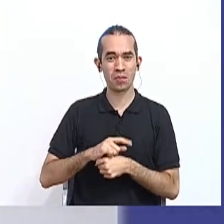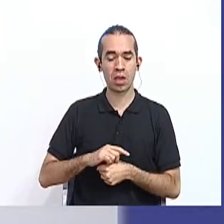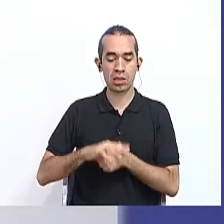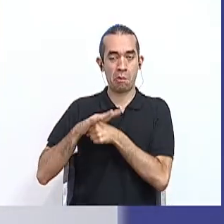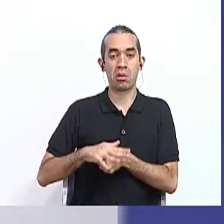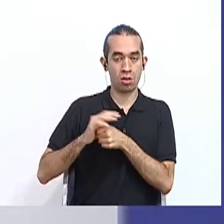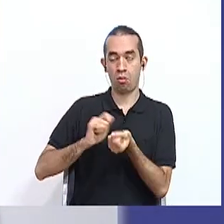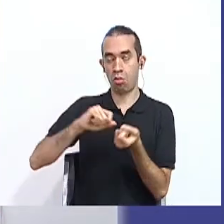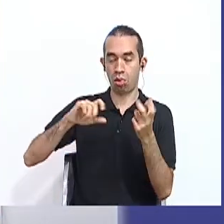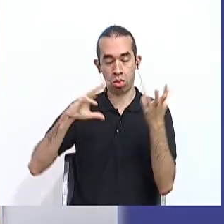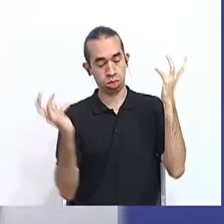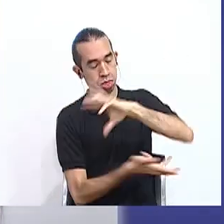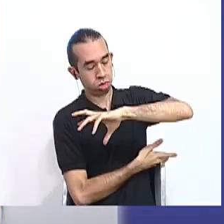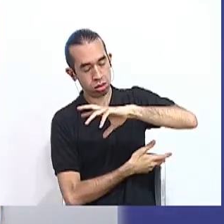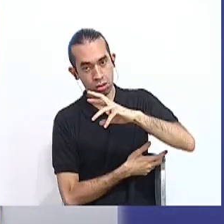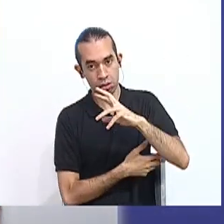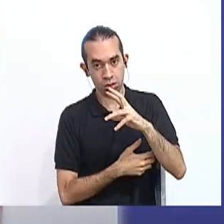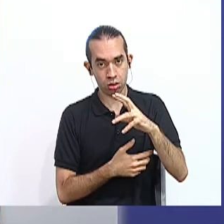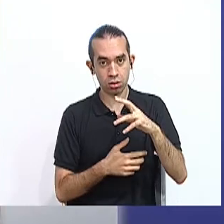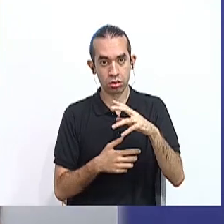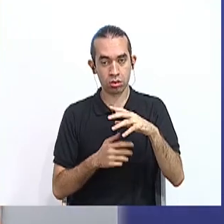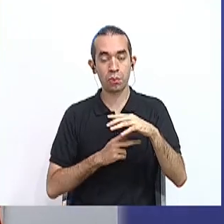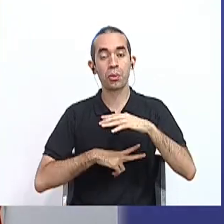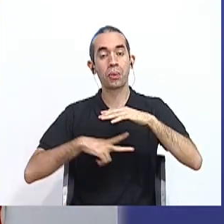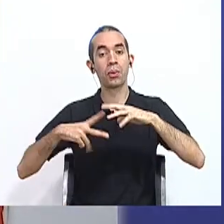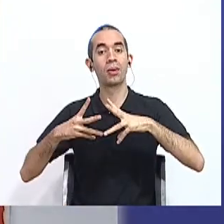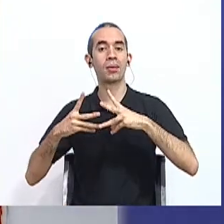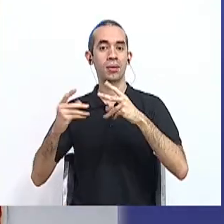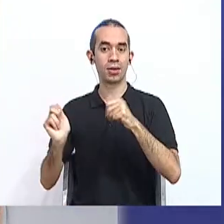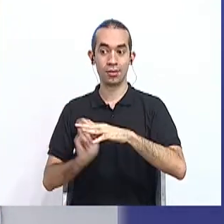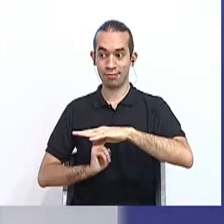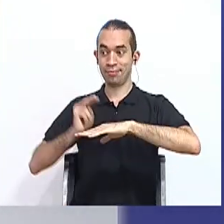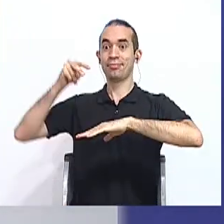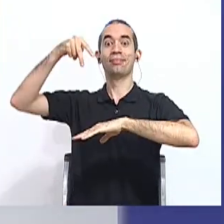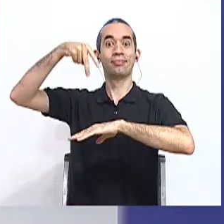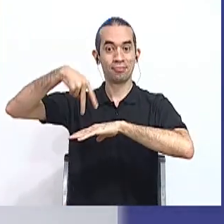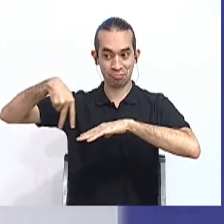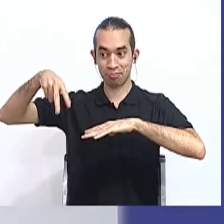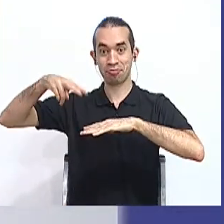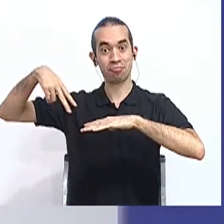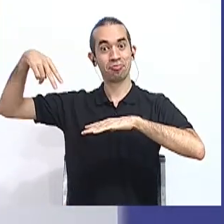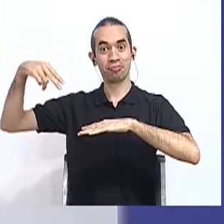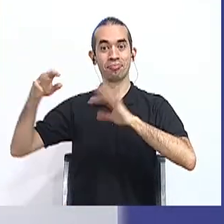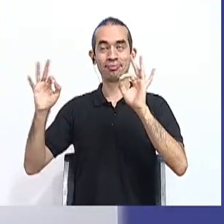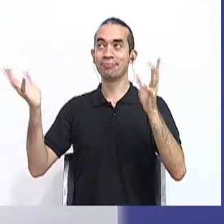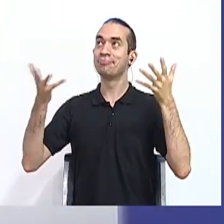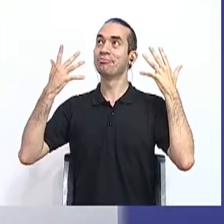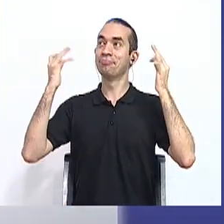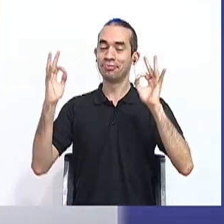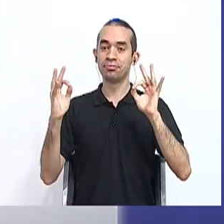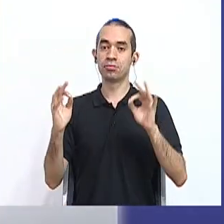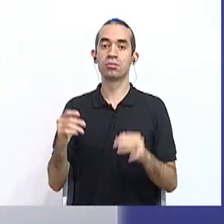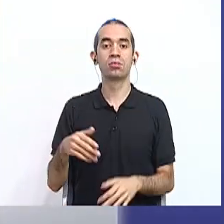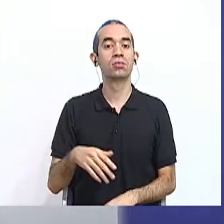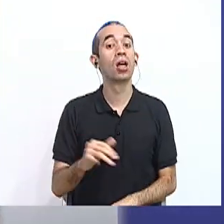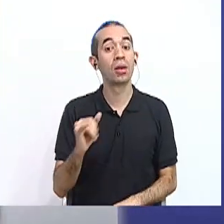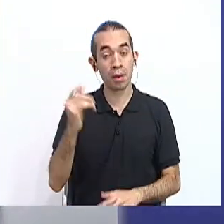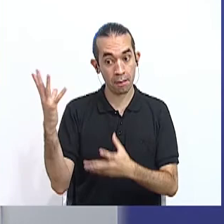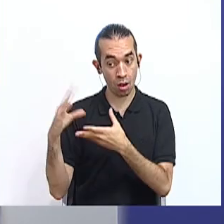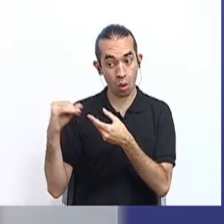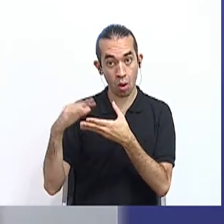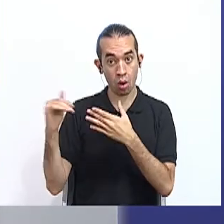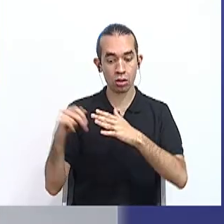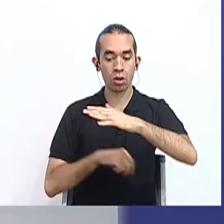la presión externa. Nos comenta Kevin también que cuando vienen ascendiendo hacen paradas de seguridad y se quedan